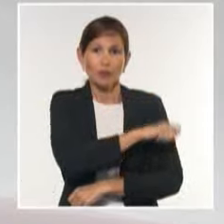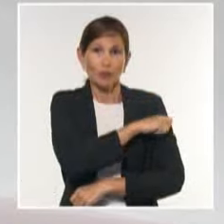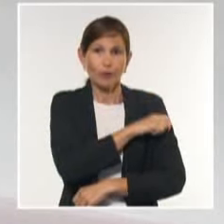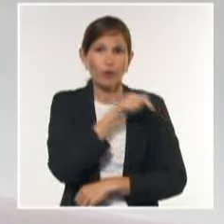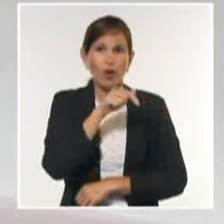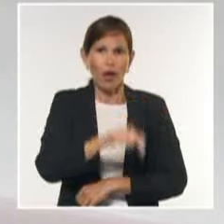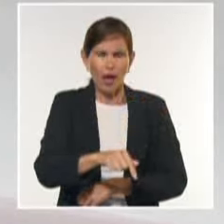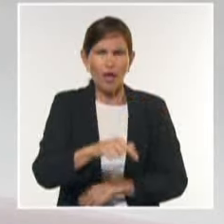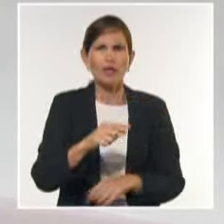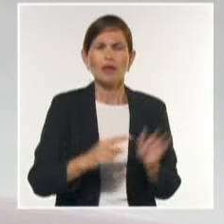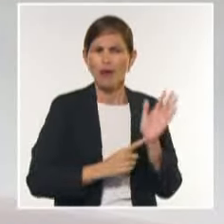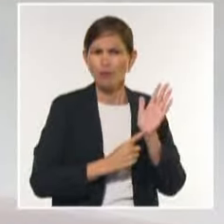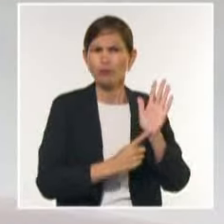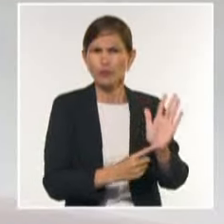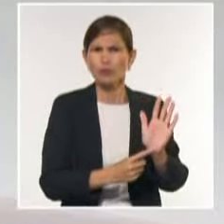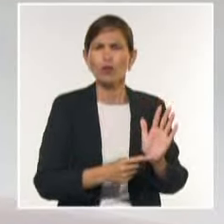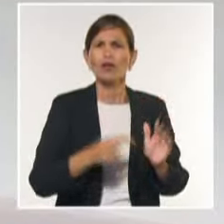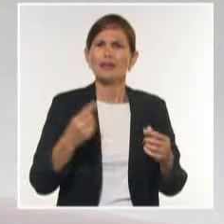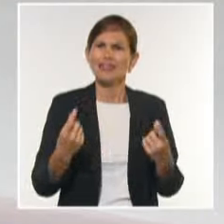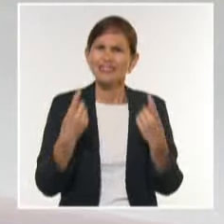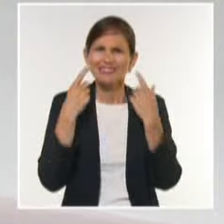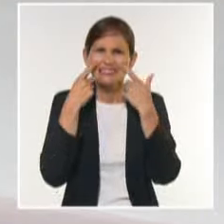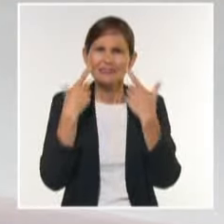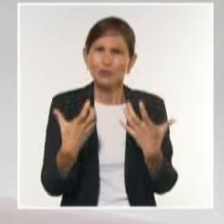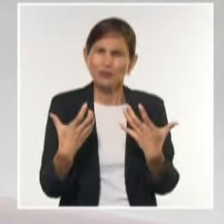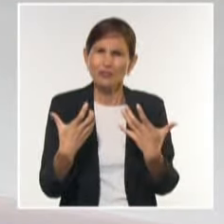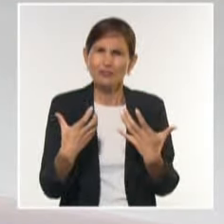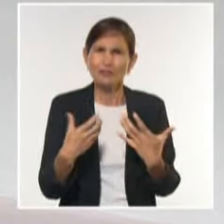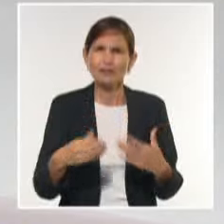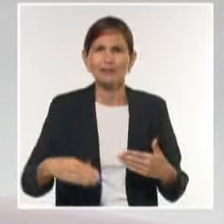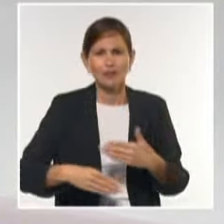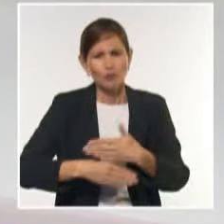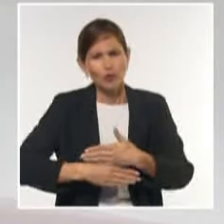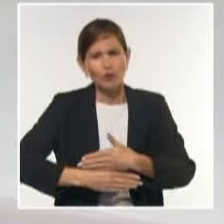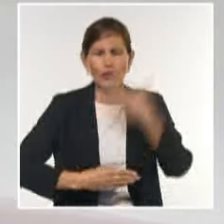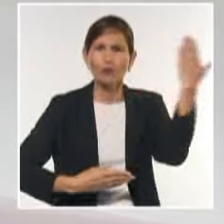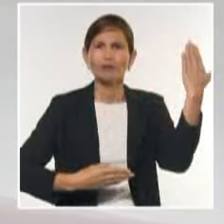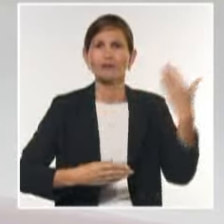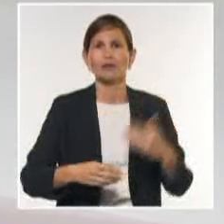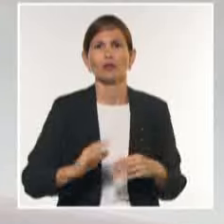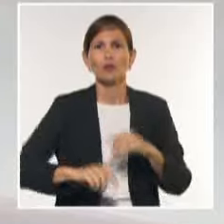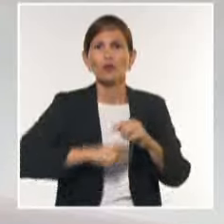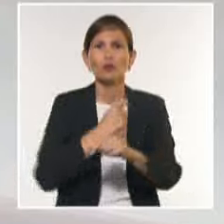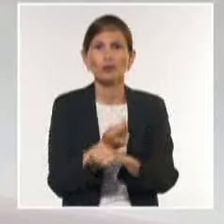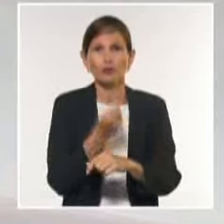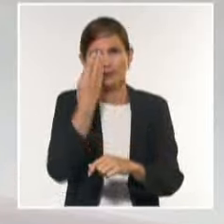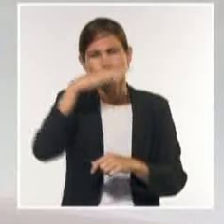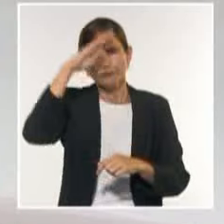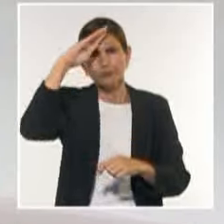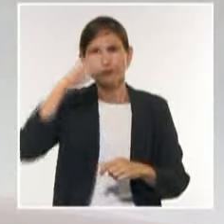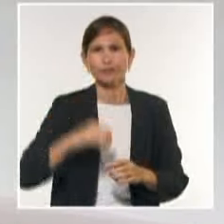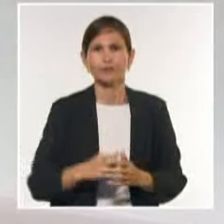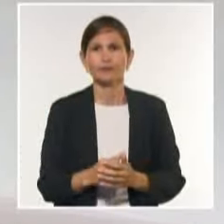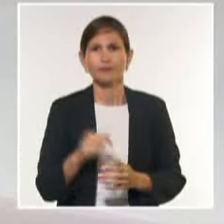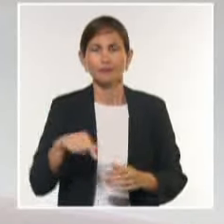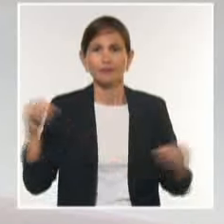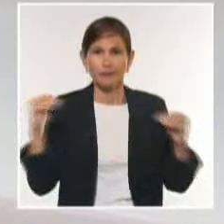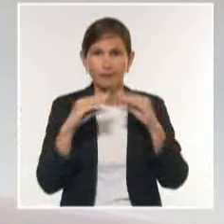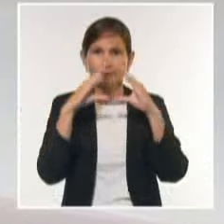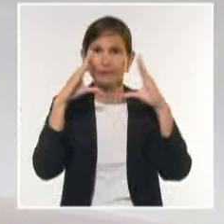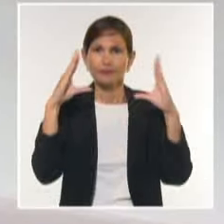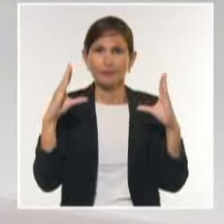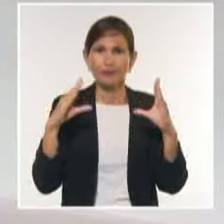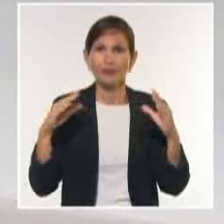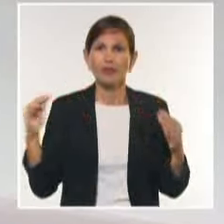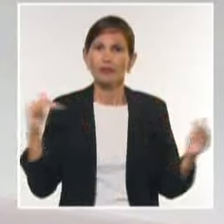discursos la necesidad de levantar el bloqueo del gobierno estadounidense contra el pueblo cubano. En esta mañana se sumaron las delegaciones